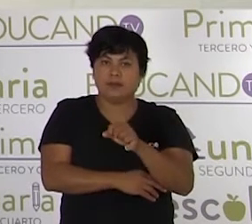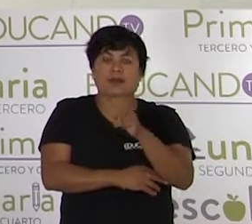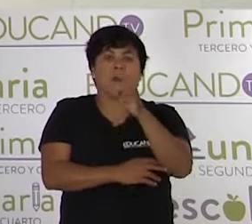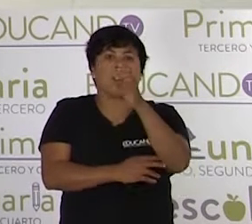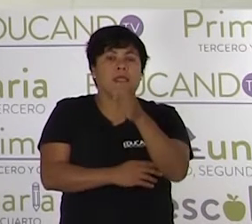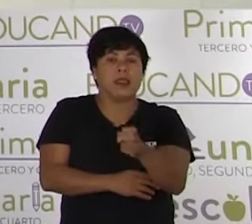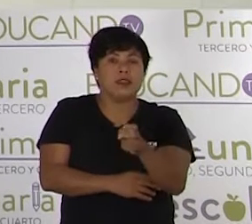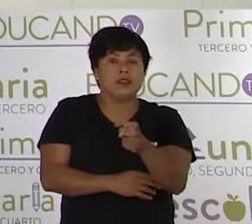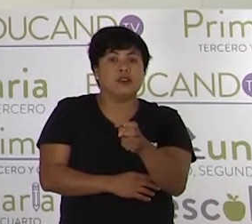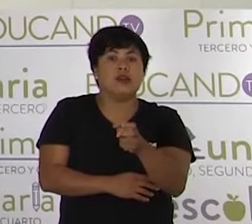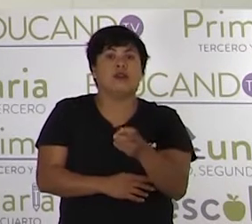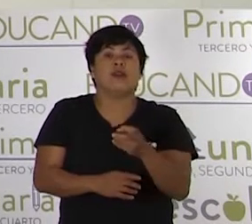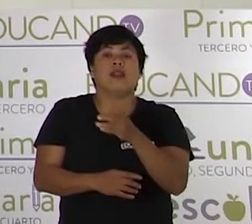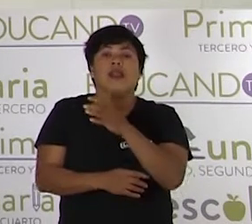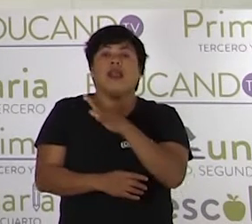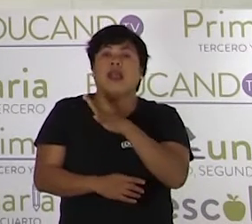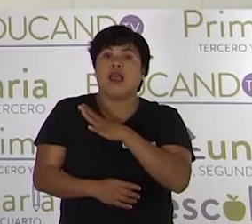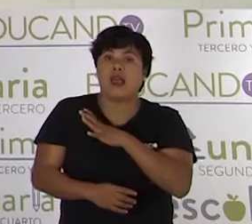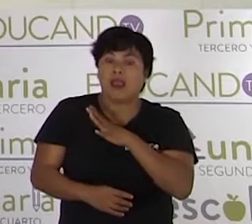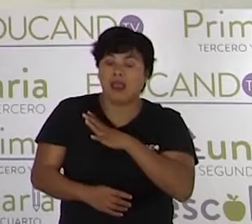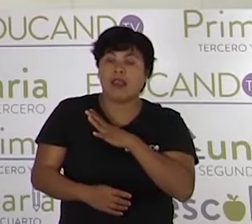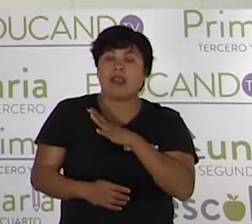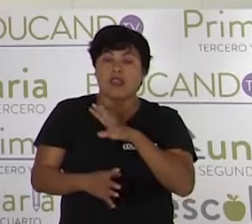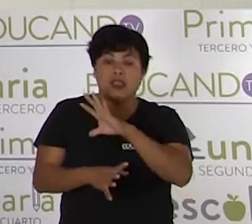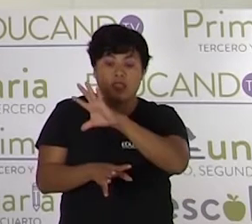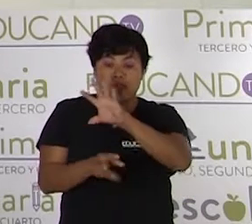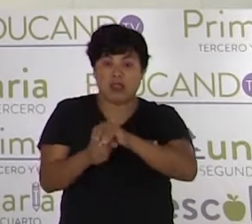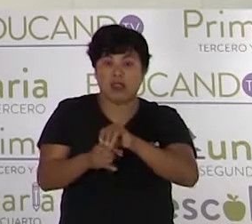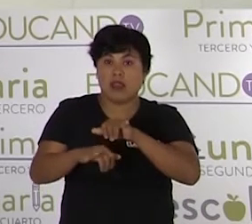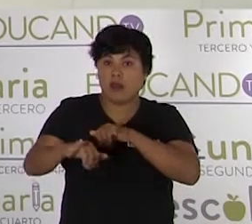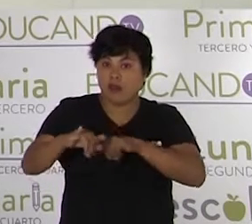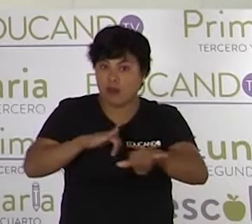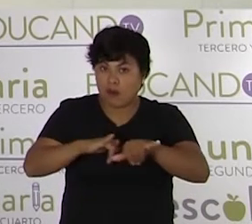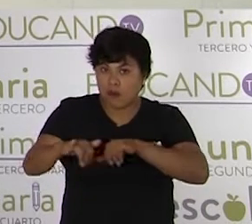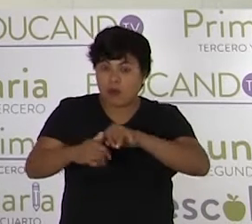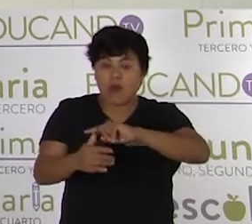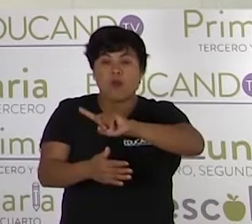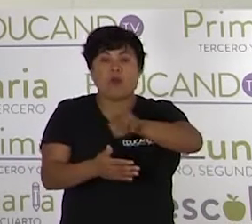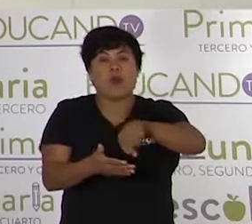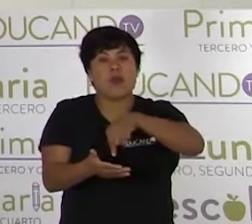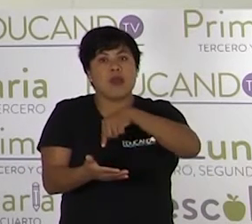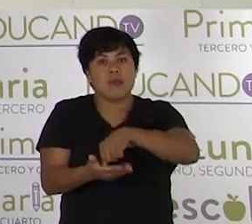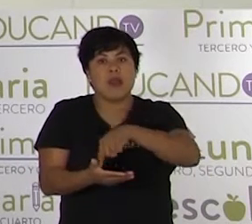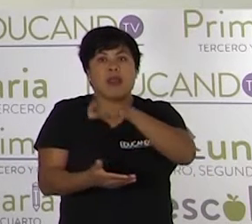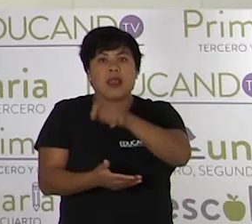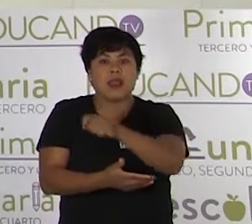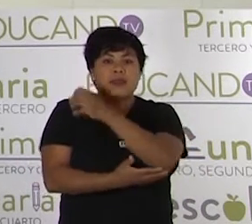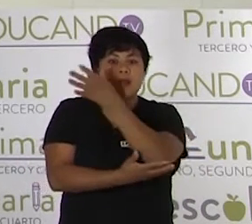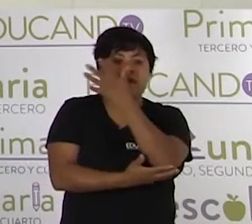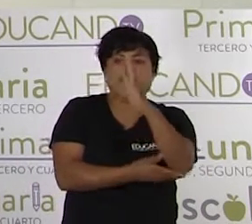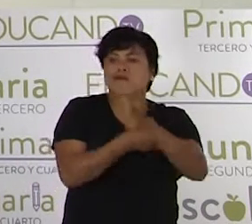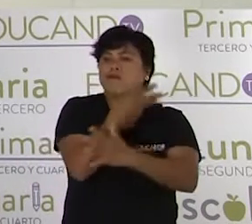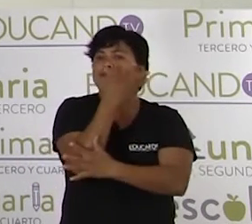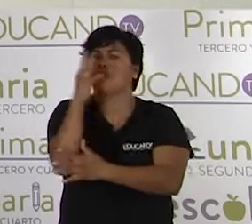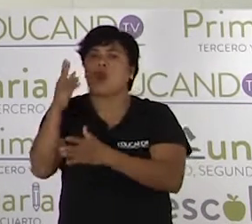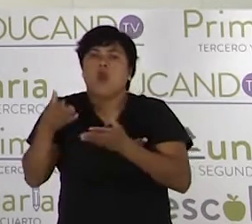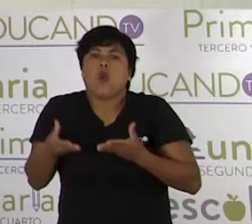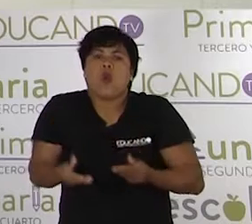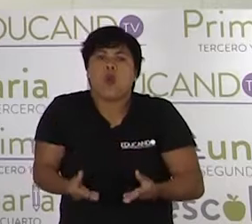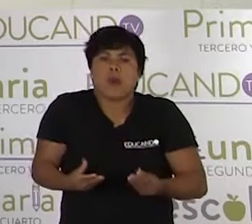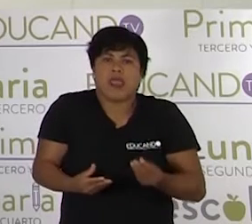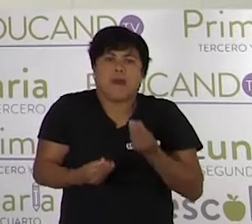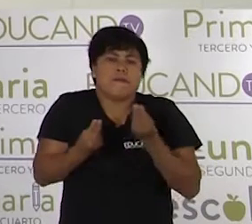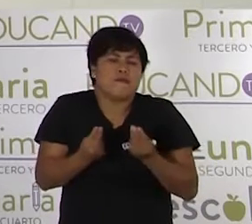Y generalmente el contexto geográfico, el lugar es de selvas húmedas y de